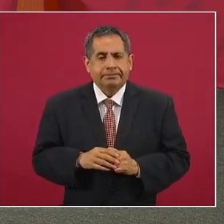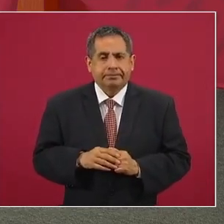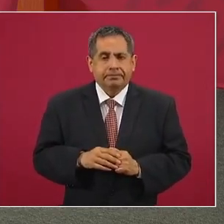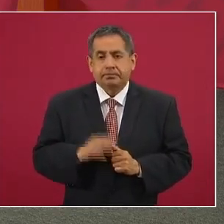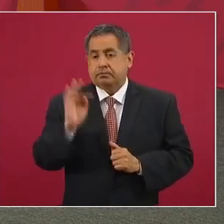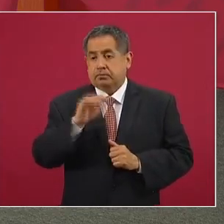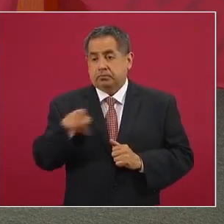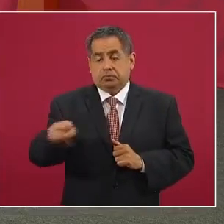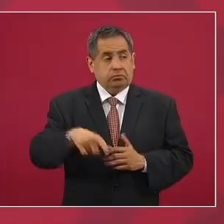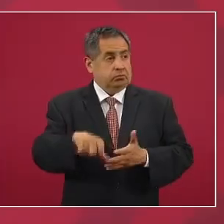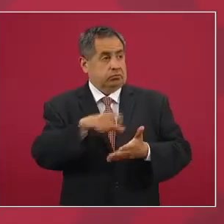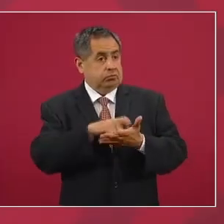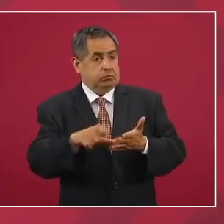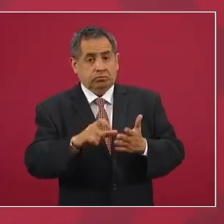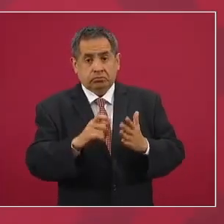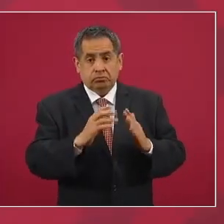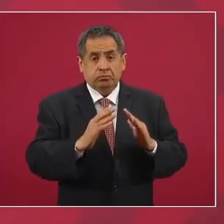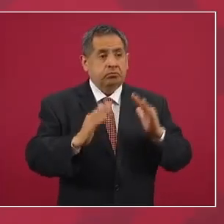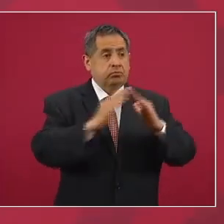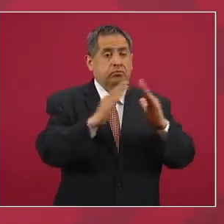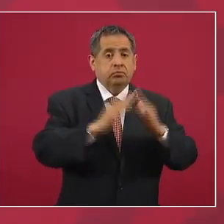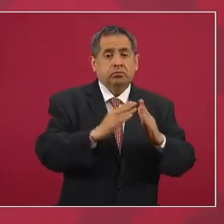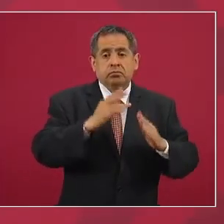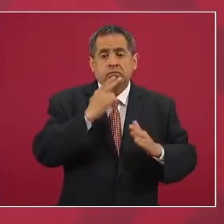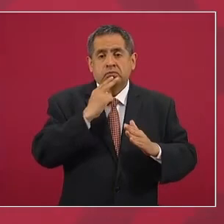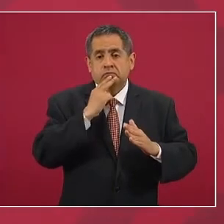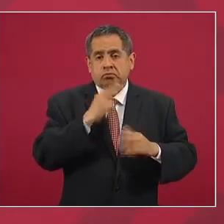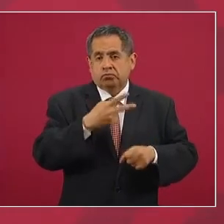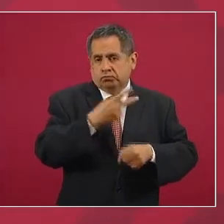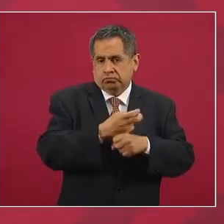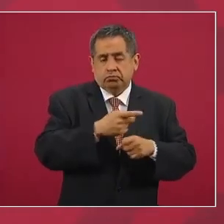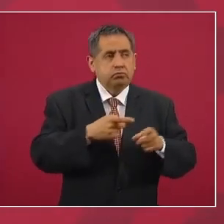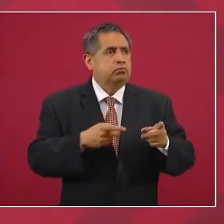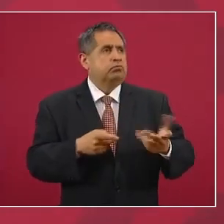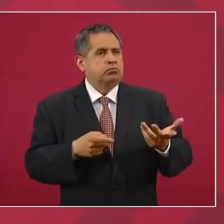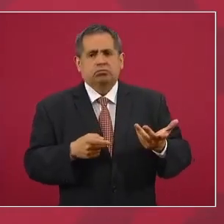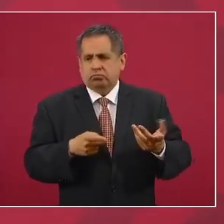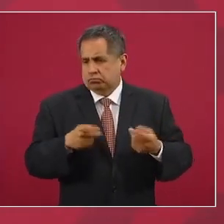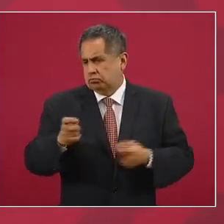Si va a comprar una casa usada, lo mismo,